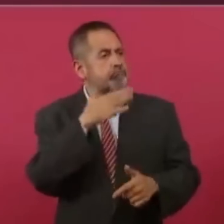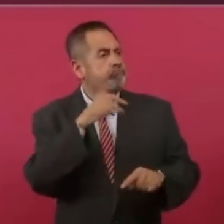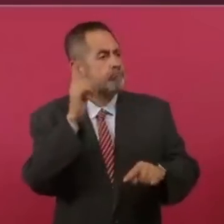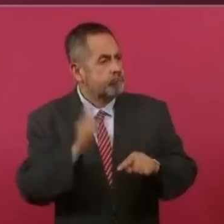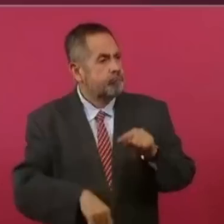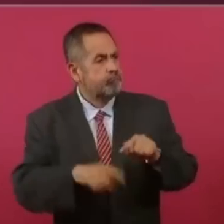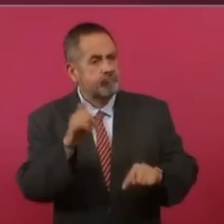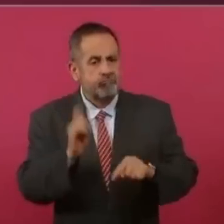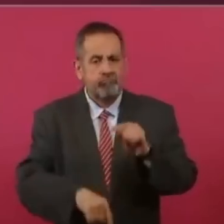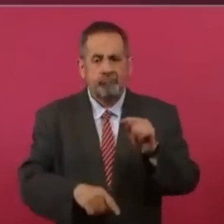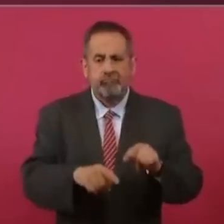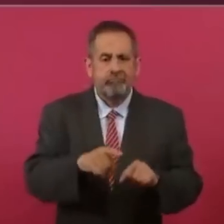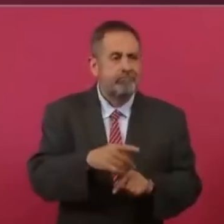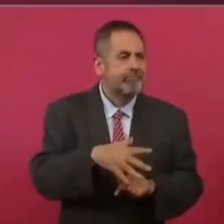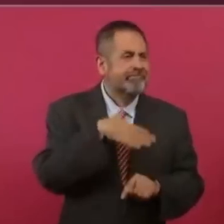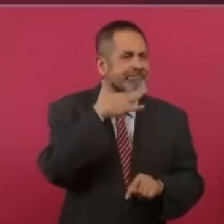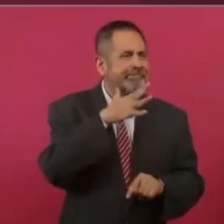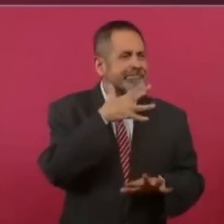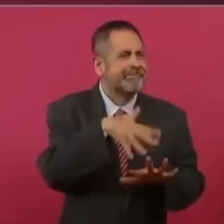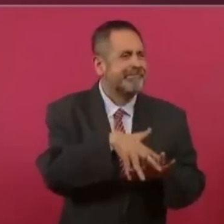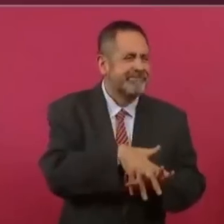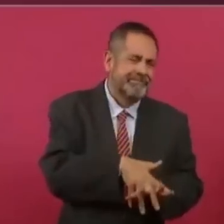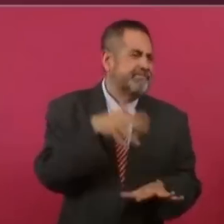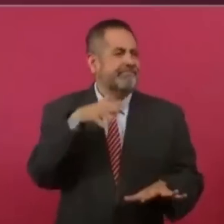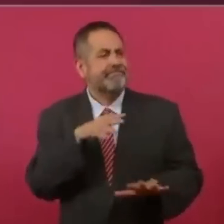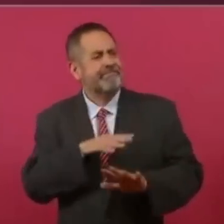Desterrar la corrupción del país.